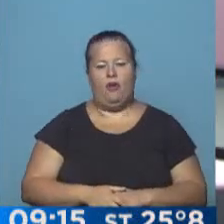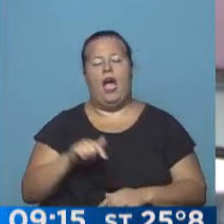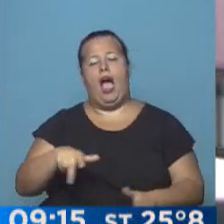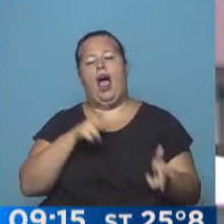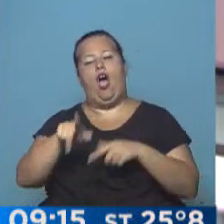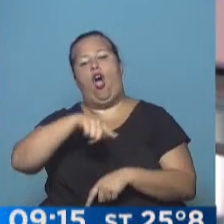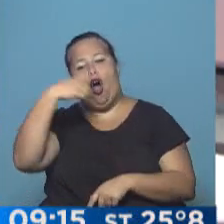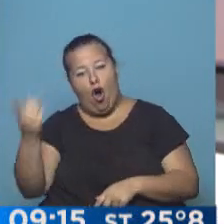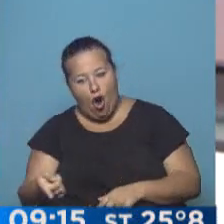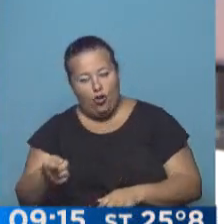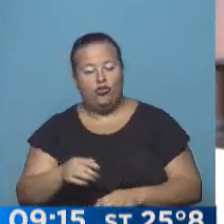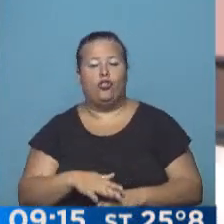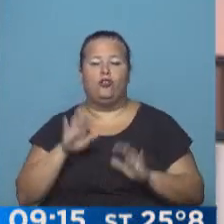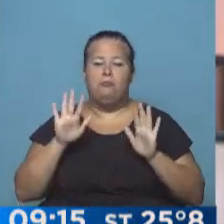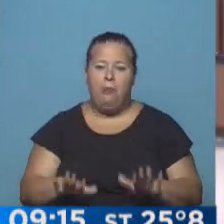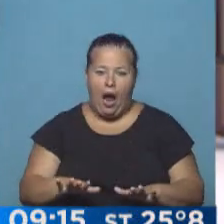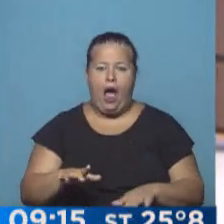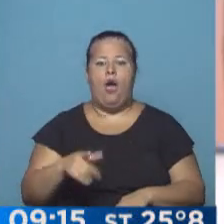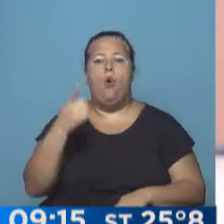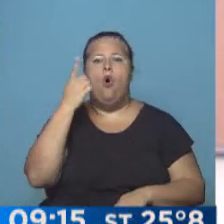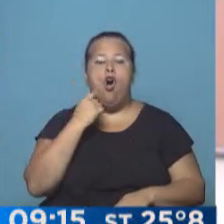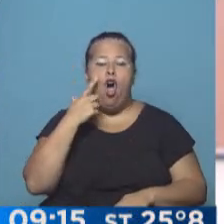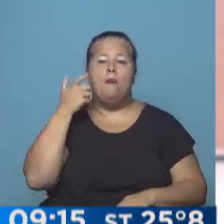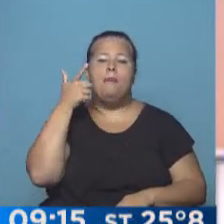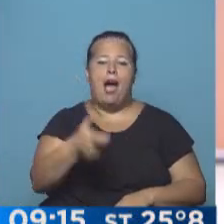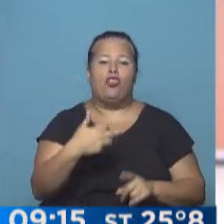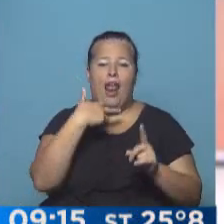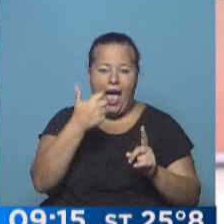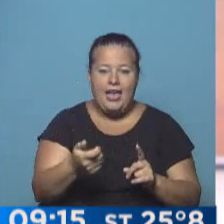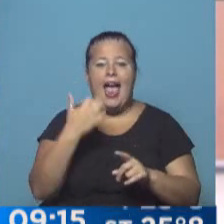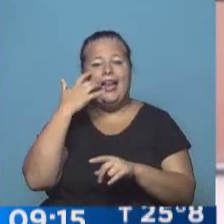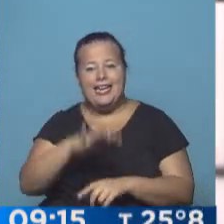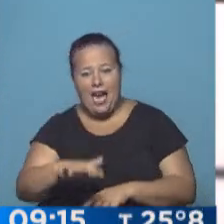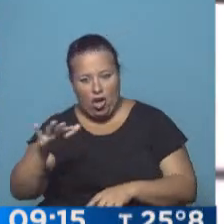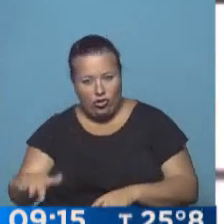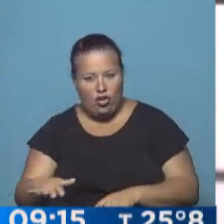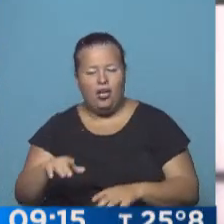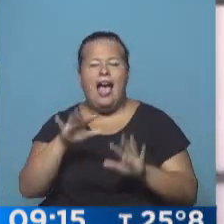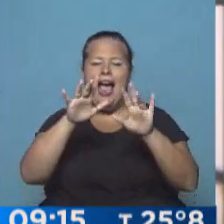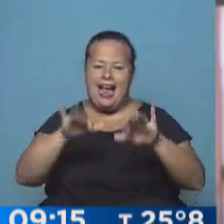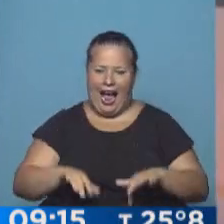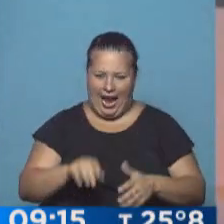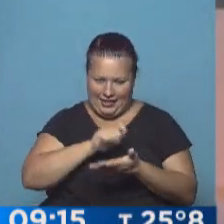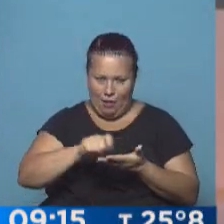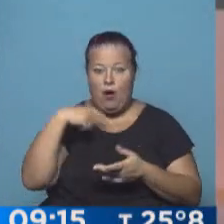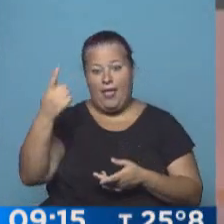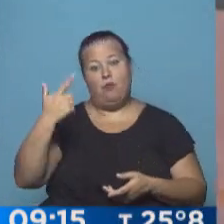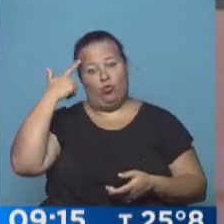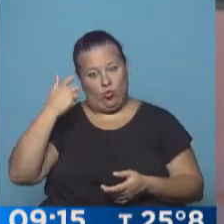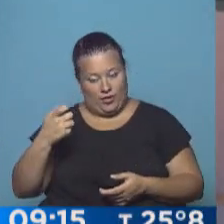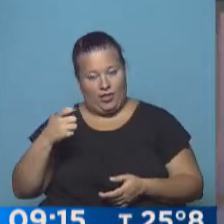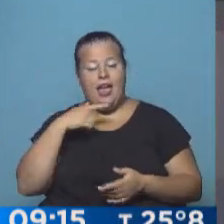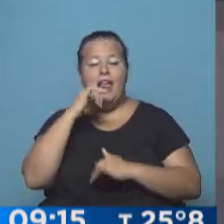Y hablemos de otro hecho que conmocionó. Un hombre mató a su hija y a sus nietos. Dejó una carta porque después se suicidó.